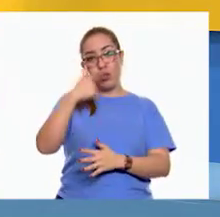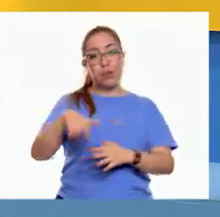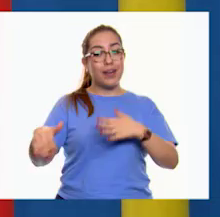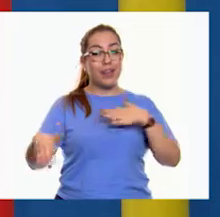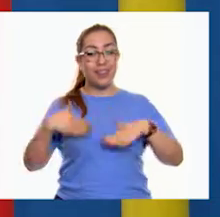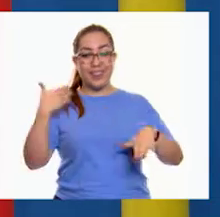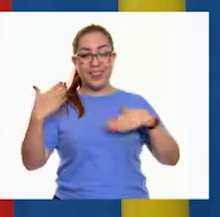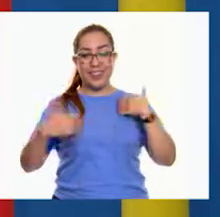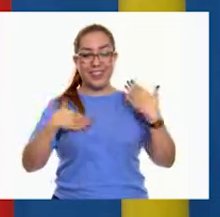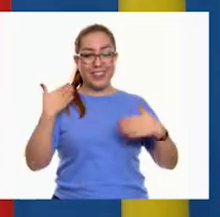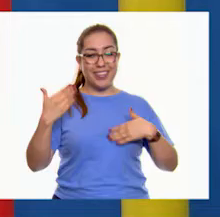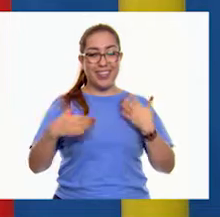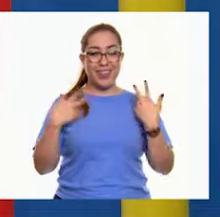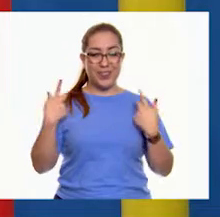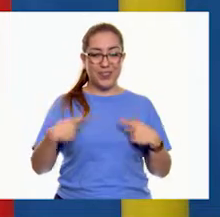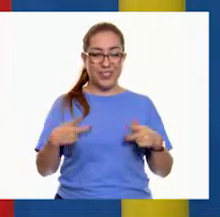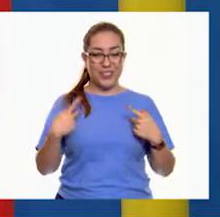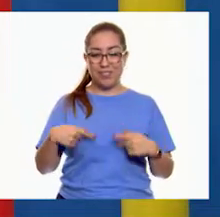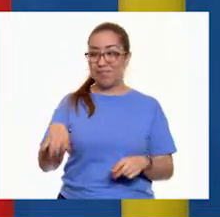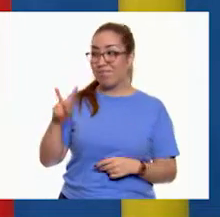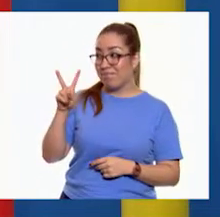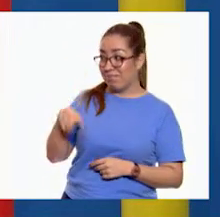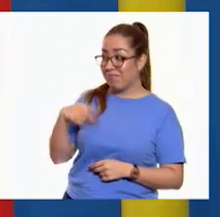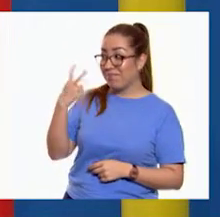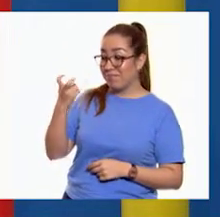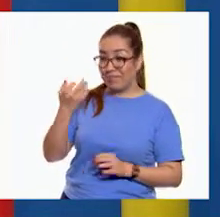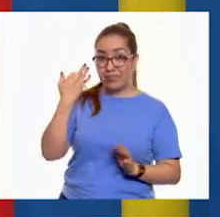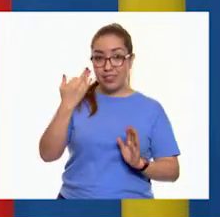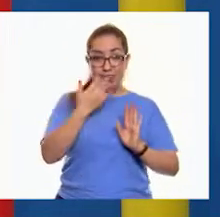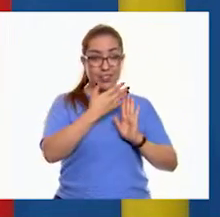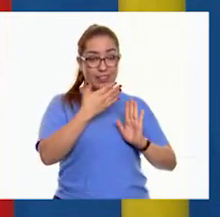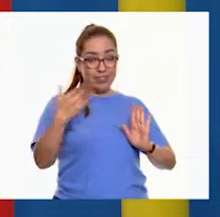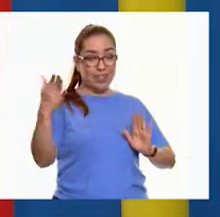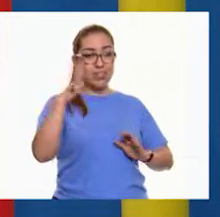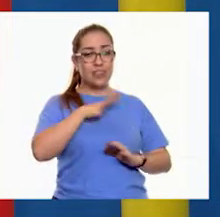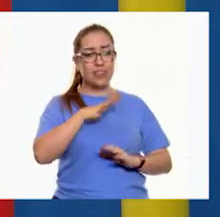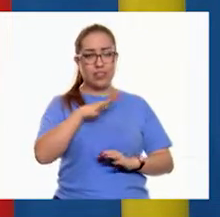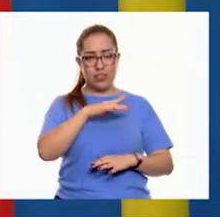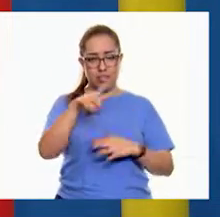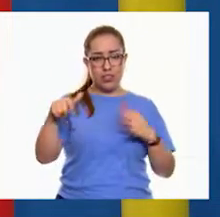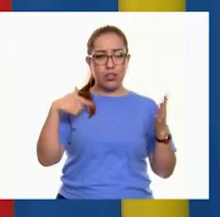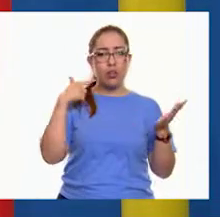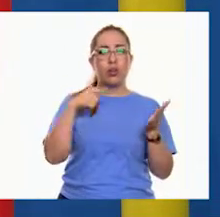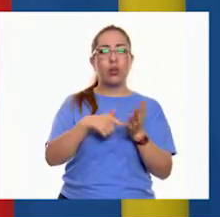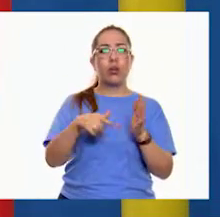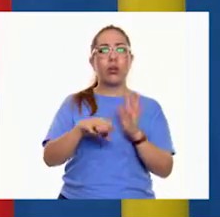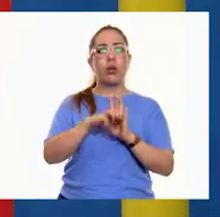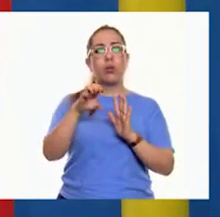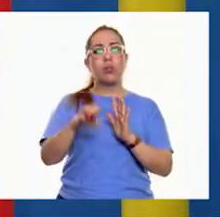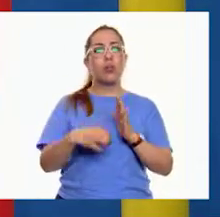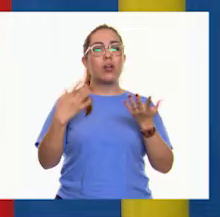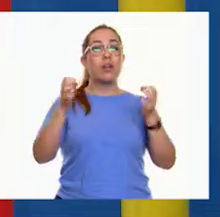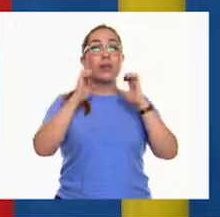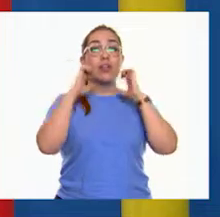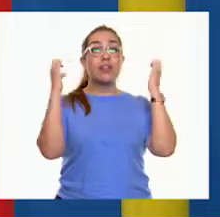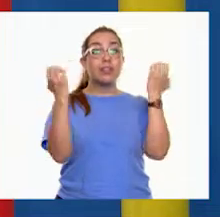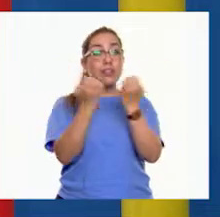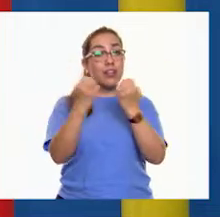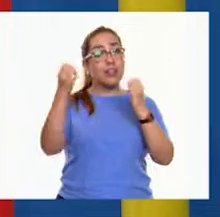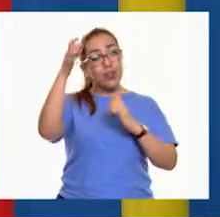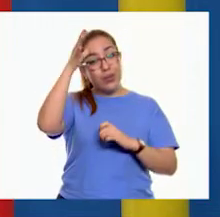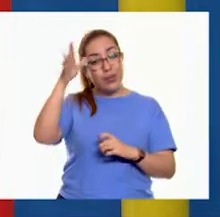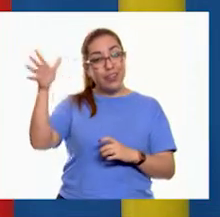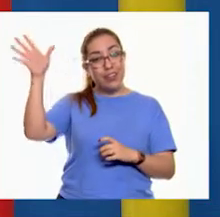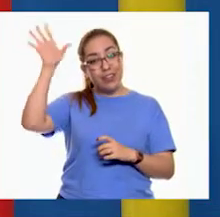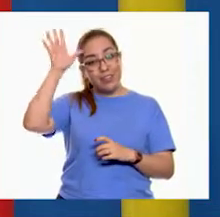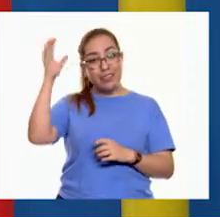masas. Durante estas décadas veremos el nacimiento de recintos de entretenimiento masivo como el Estadio Azteca de la Ciudad de México